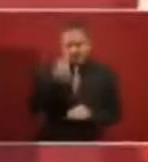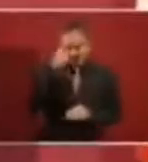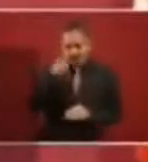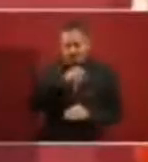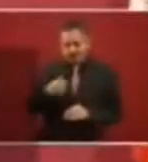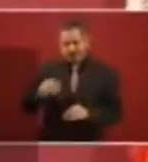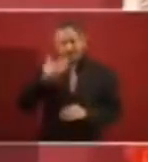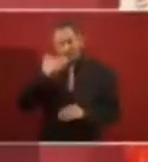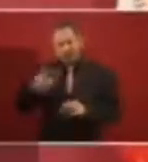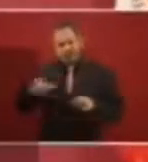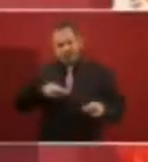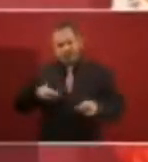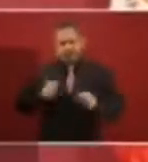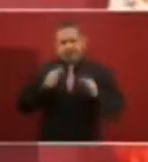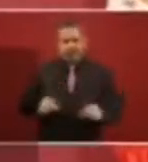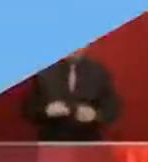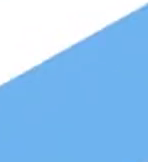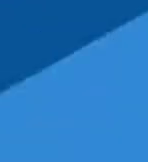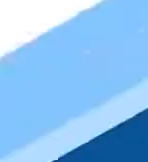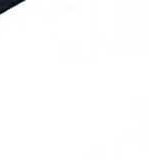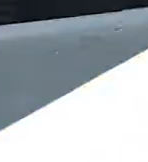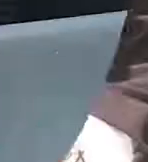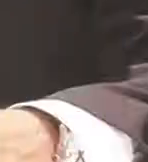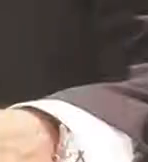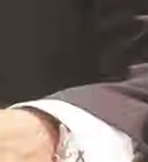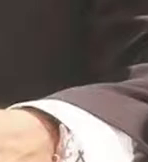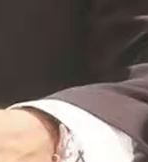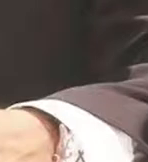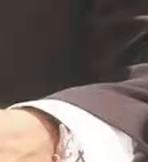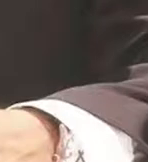para preparamos seguirnos preparando